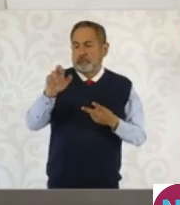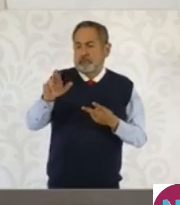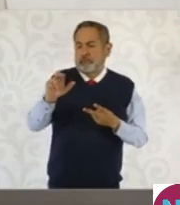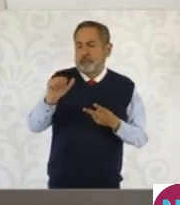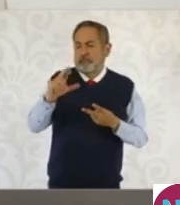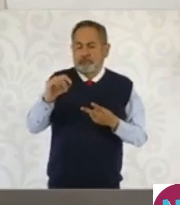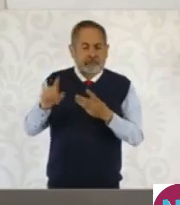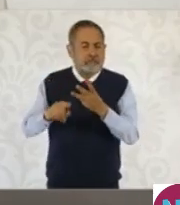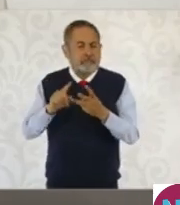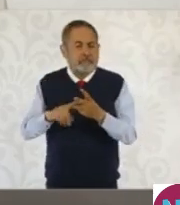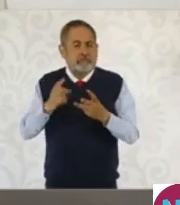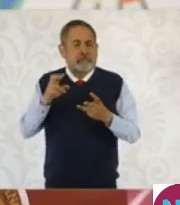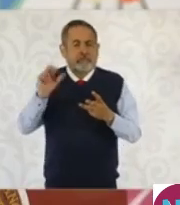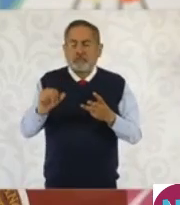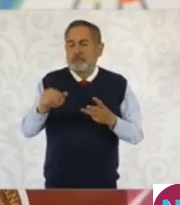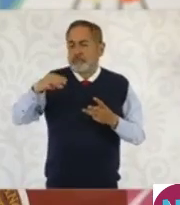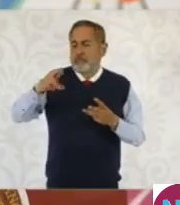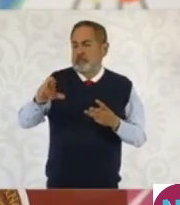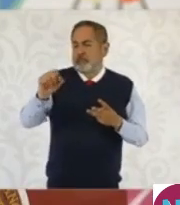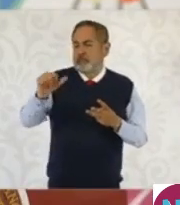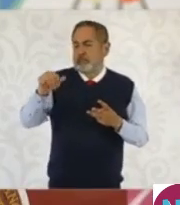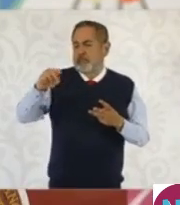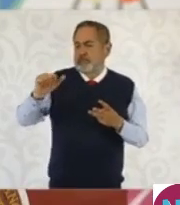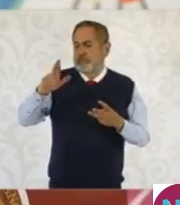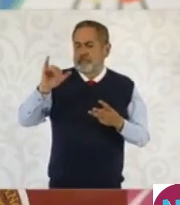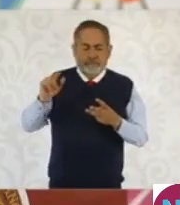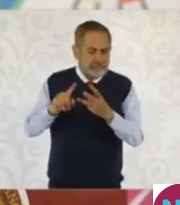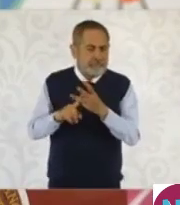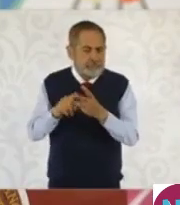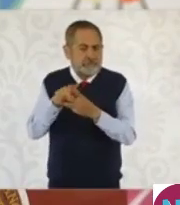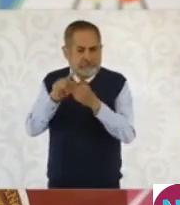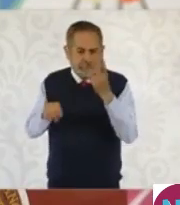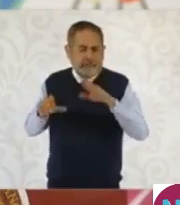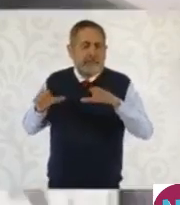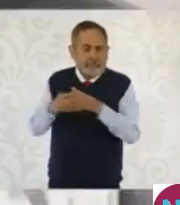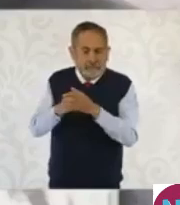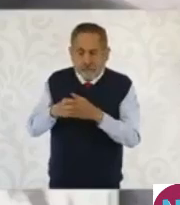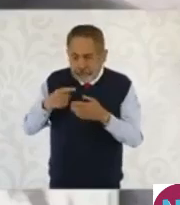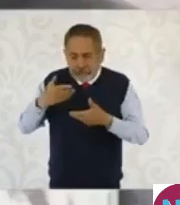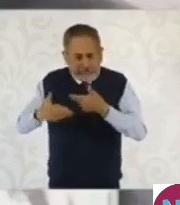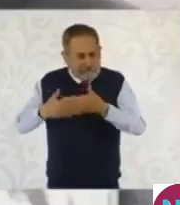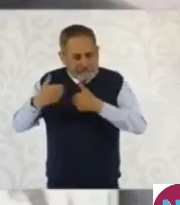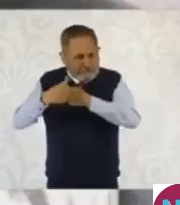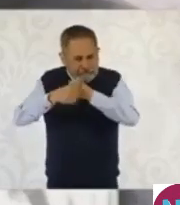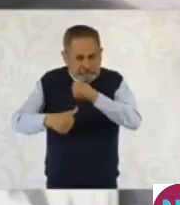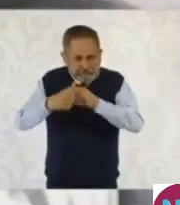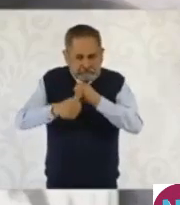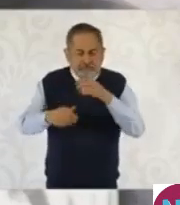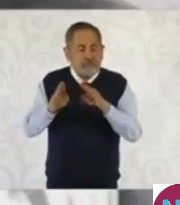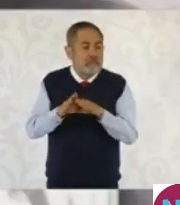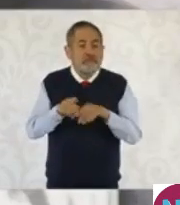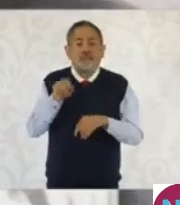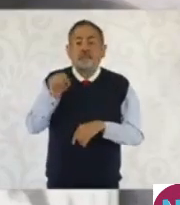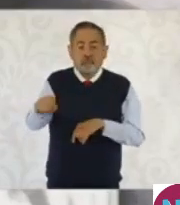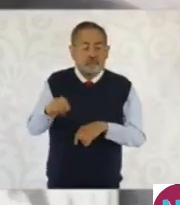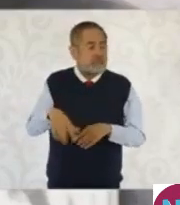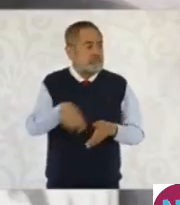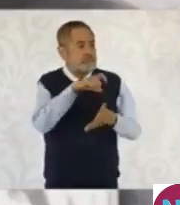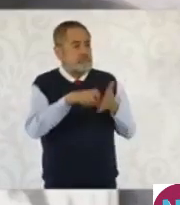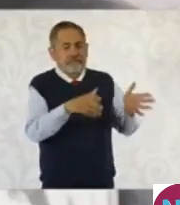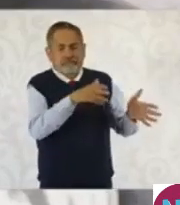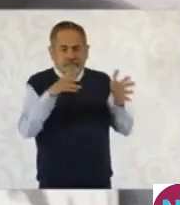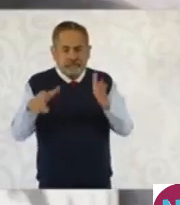Rosa María Ortiz y el doctor Patricio Guerra. Estos procedimientos se hacen con equipos